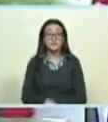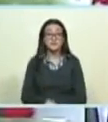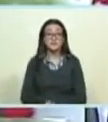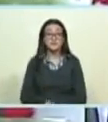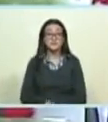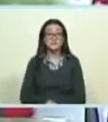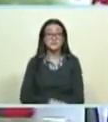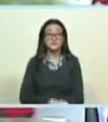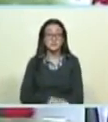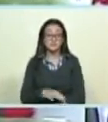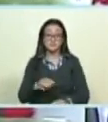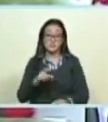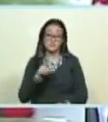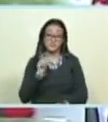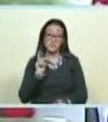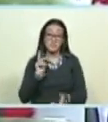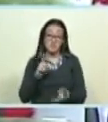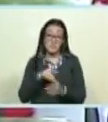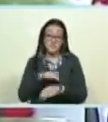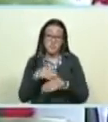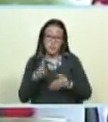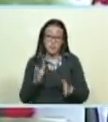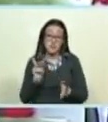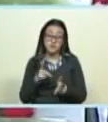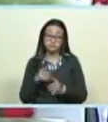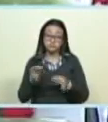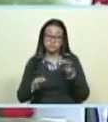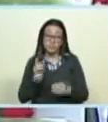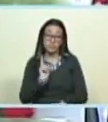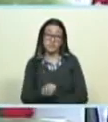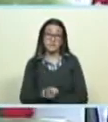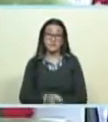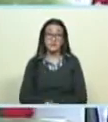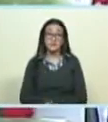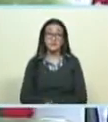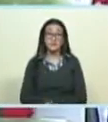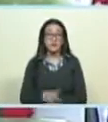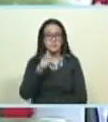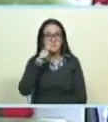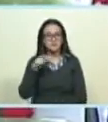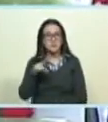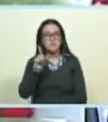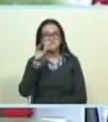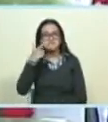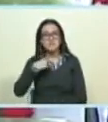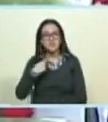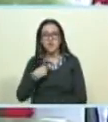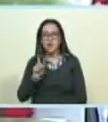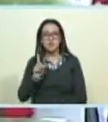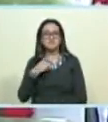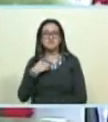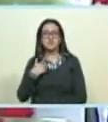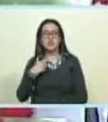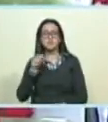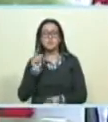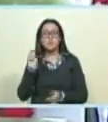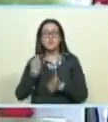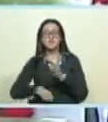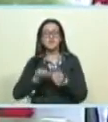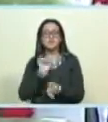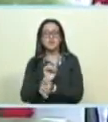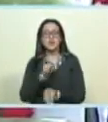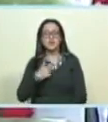para llevarlo ante las órdenes de la fiscalía y de los tribunales, vino y dijo: no, a mí no me pueden detener porque yo